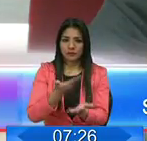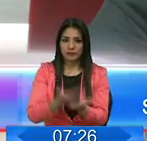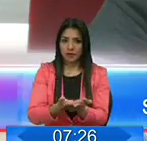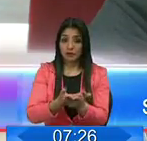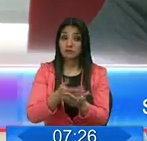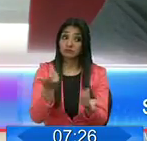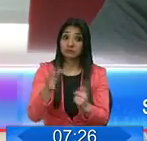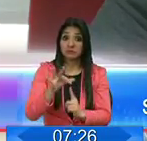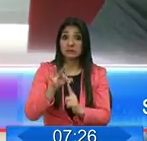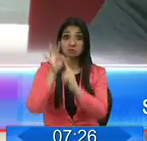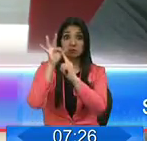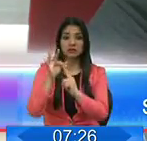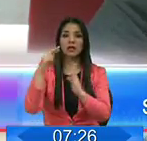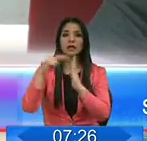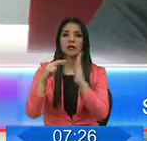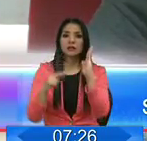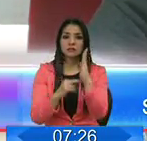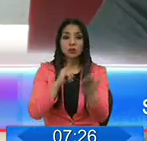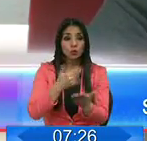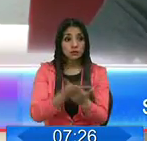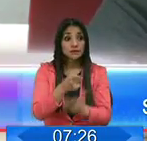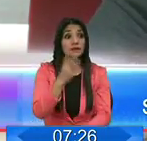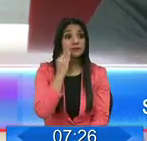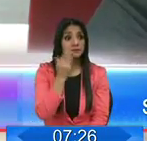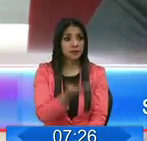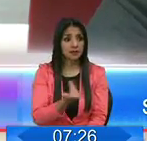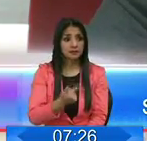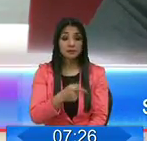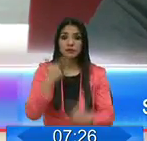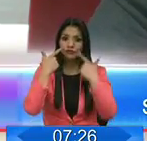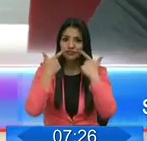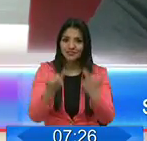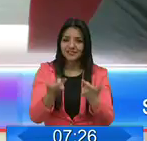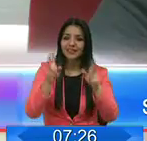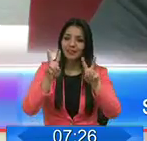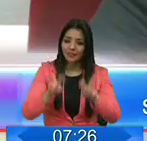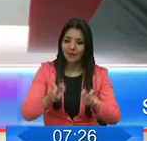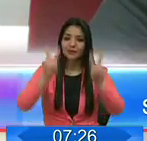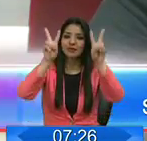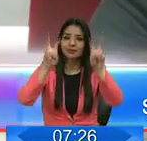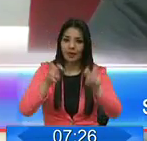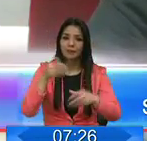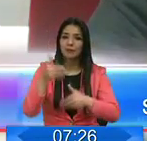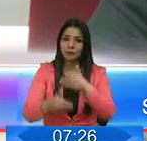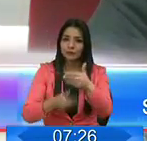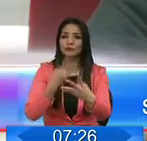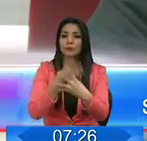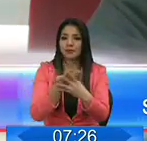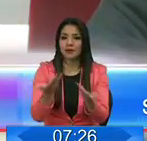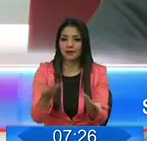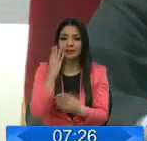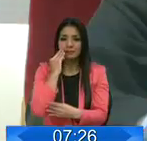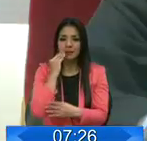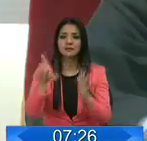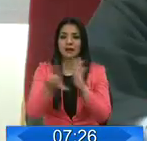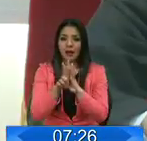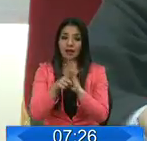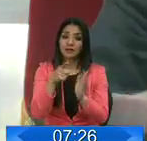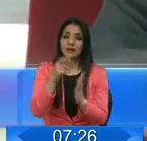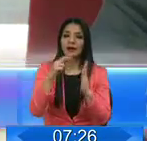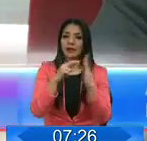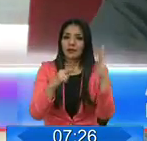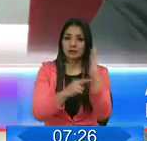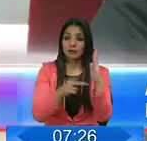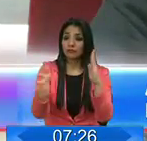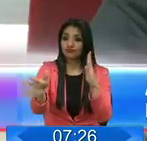es que se justifique esa experiencia, porque el fiscal general tiene que tratar con procesos penales. Entonces, ese es uno de los requisitos, ¿no? De manera